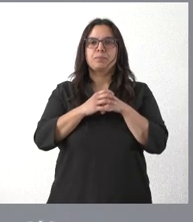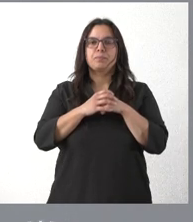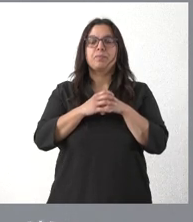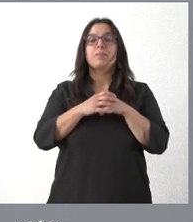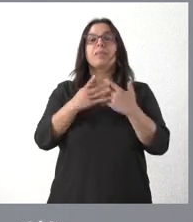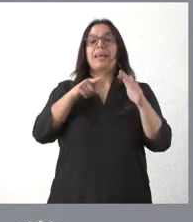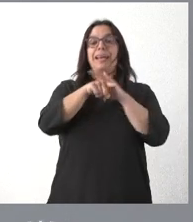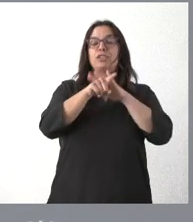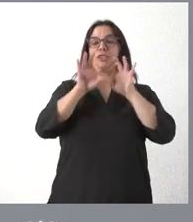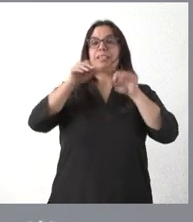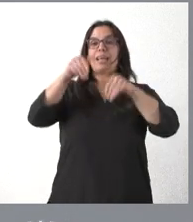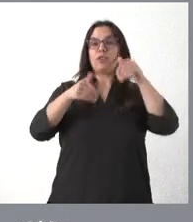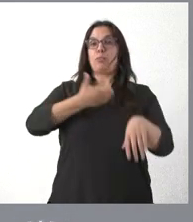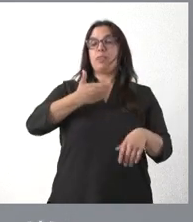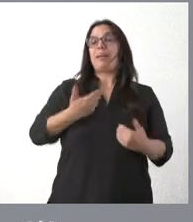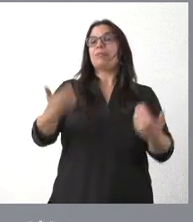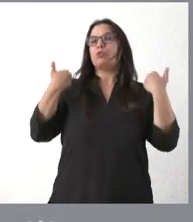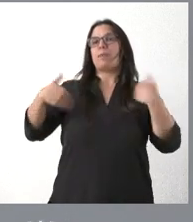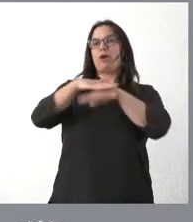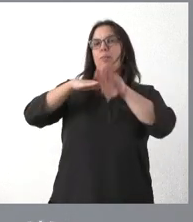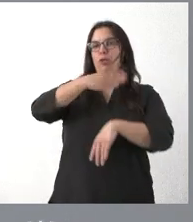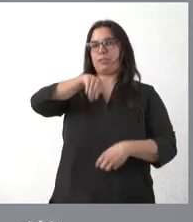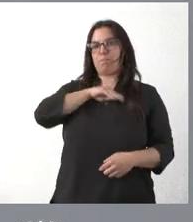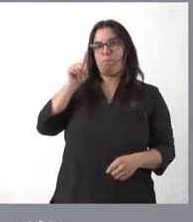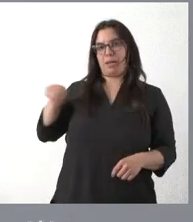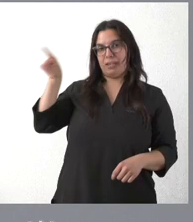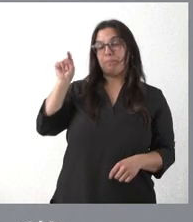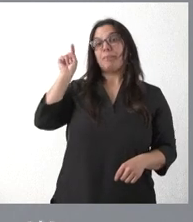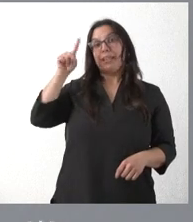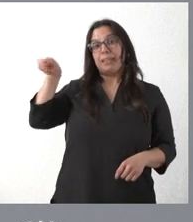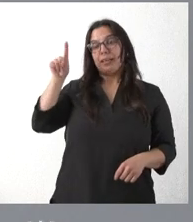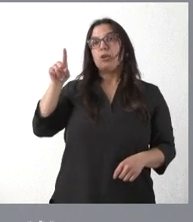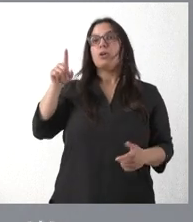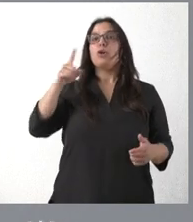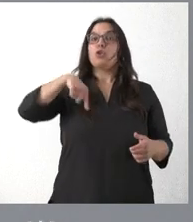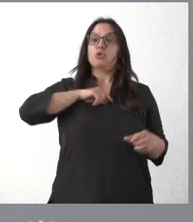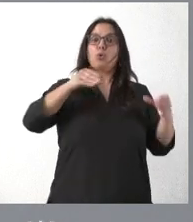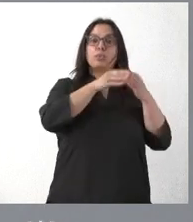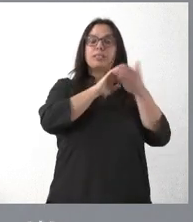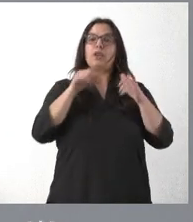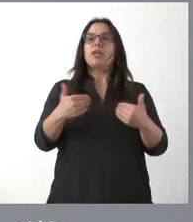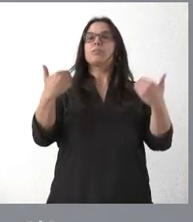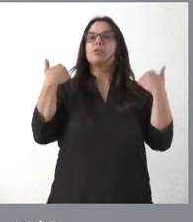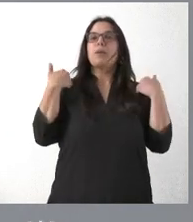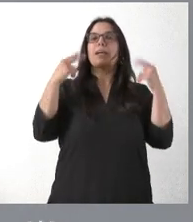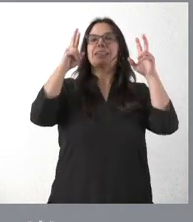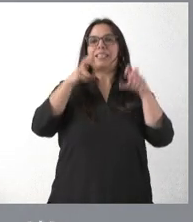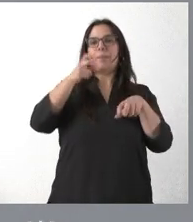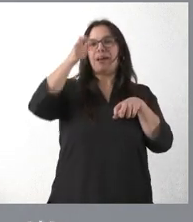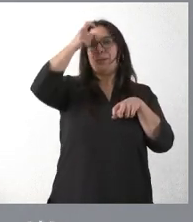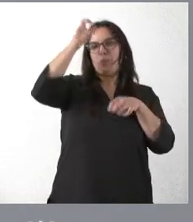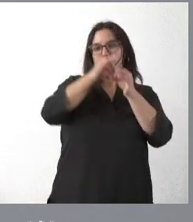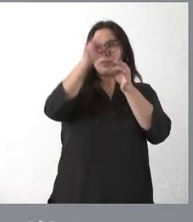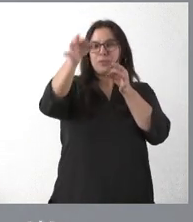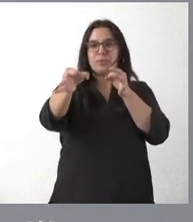gestión de las elecciones municipales corresponde al gobierno de España y es correspondiente la junta de Castilla y dinero que tiene que ver con las petanías con las entidades locales menores